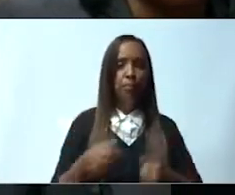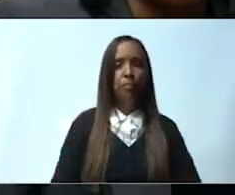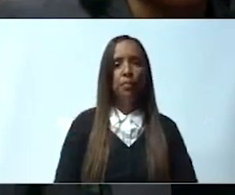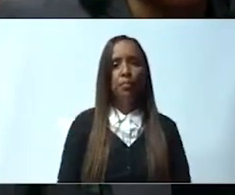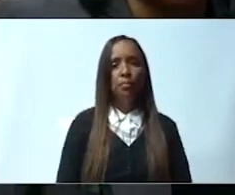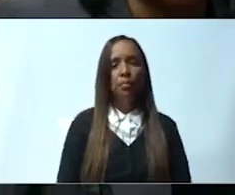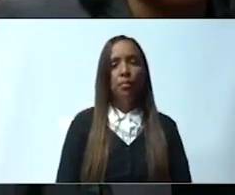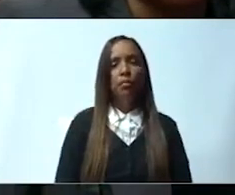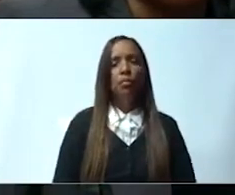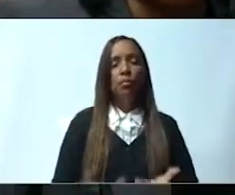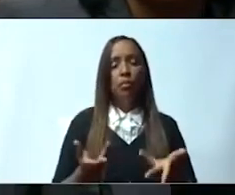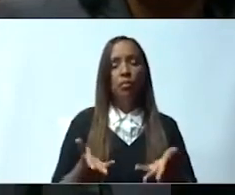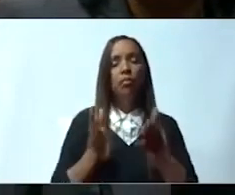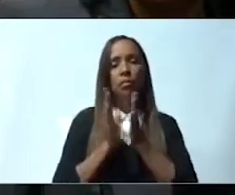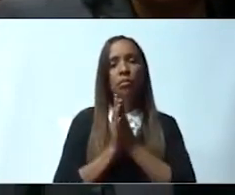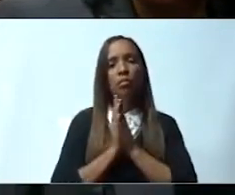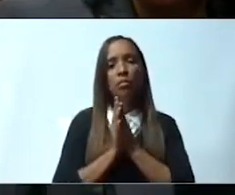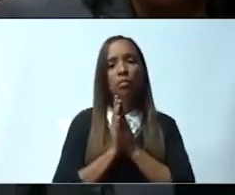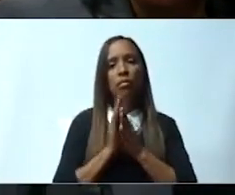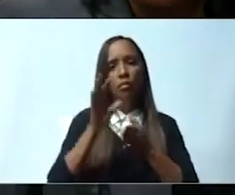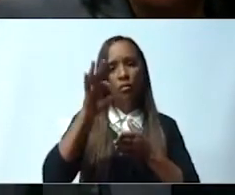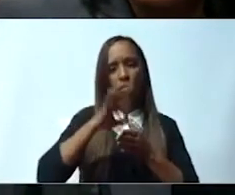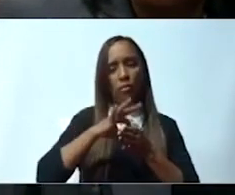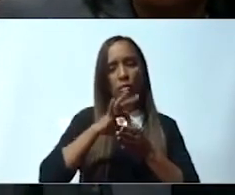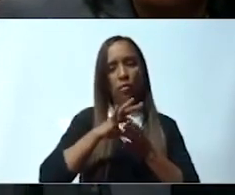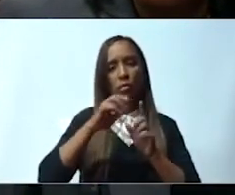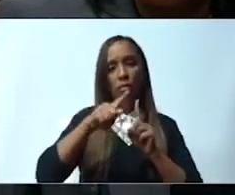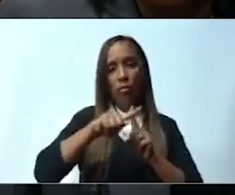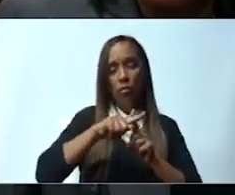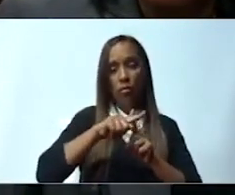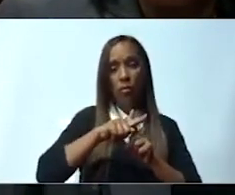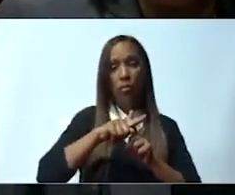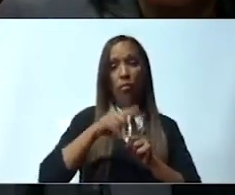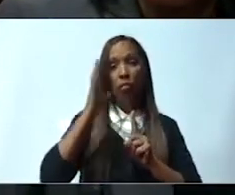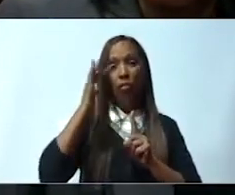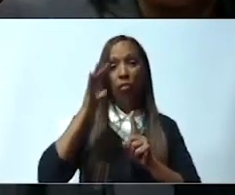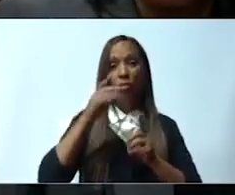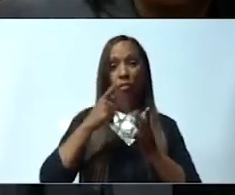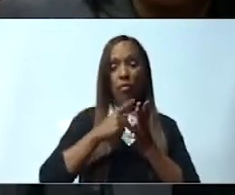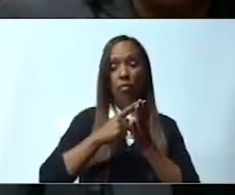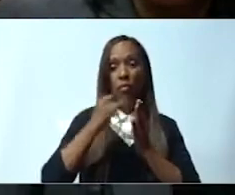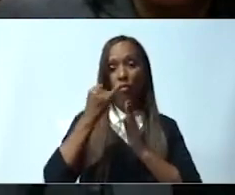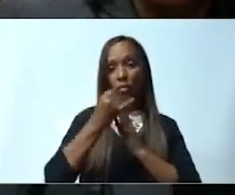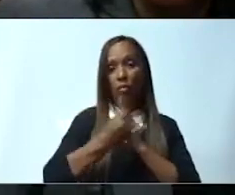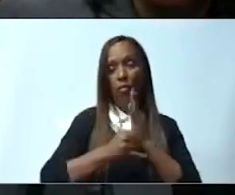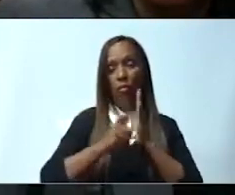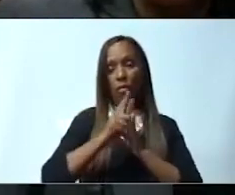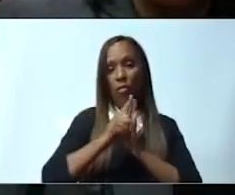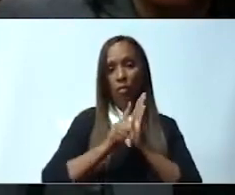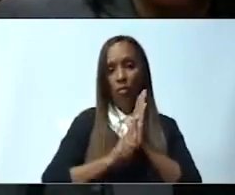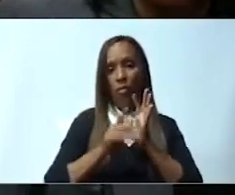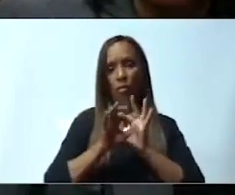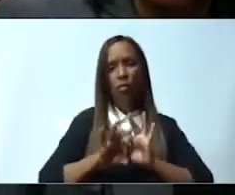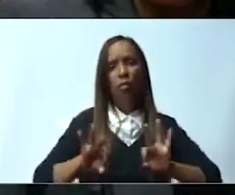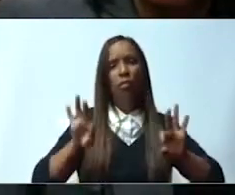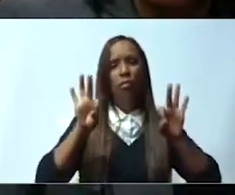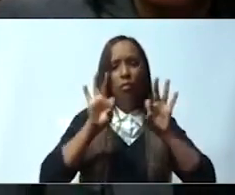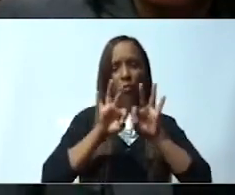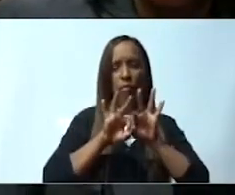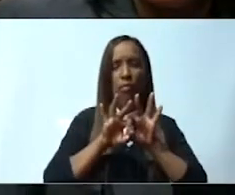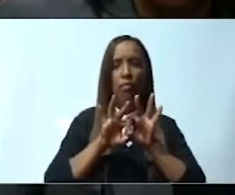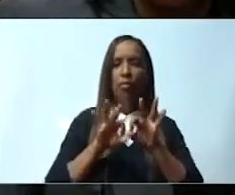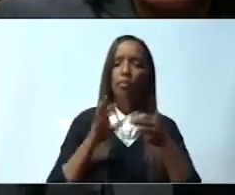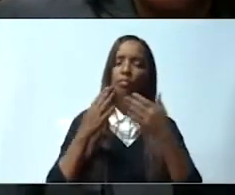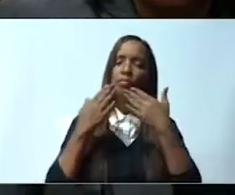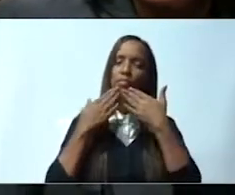nosotros solicitamos el voto favorable para este tan importante proyecto de ley. Muchísimas gracias, diputadas y